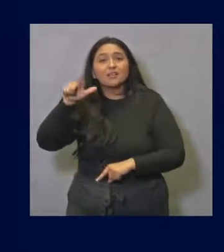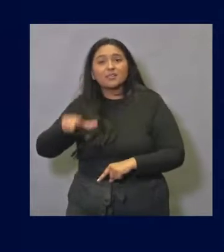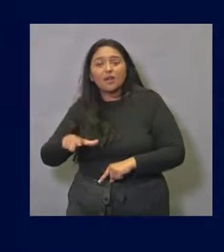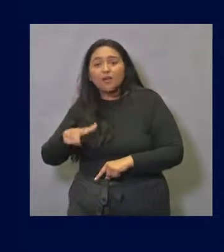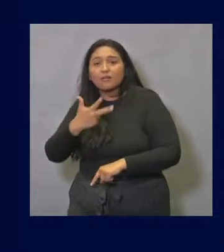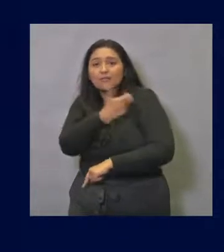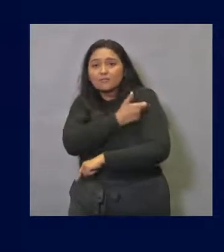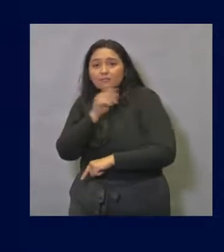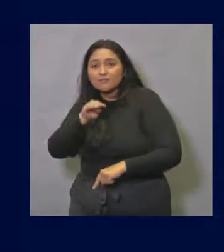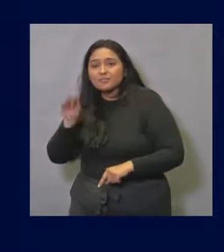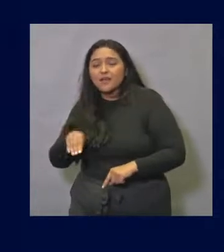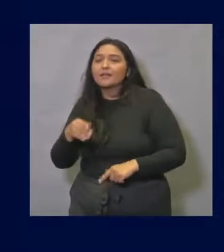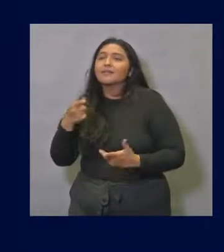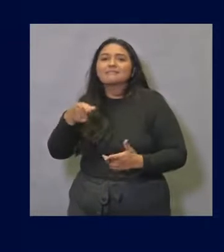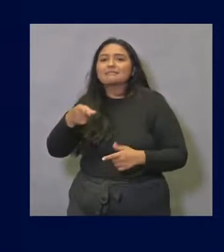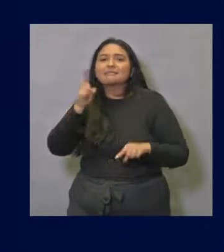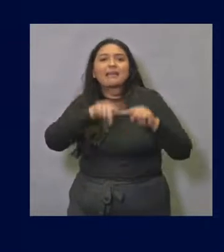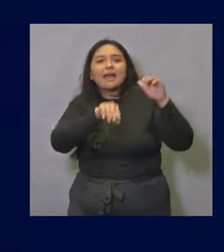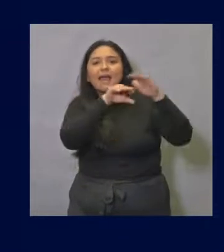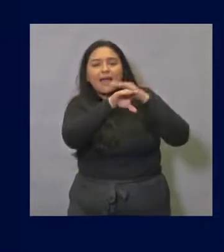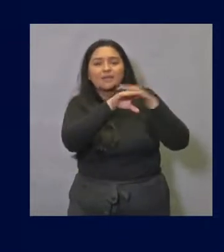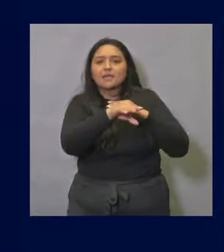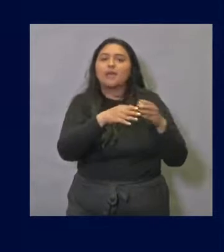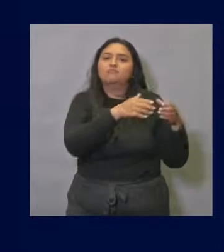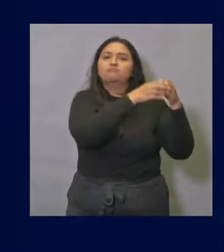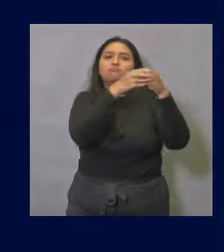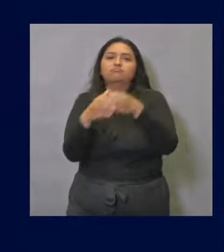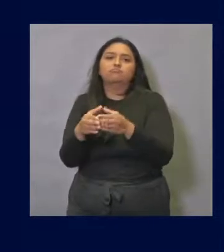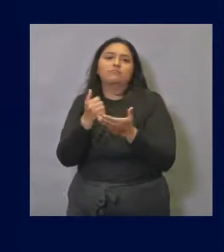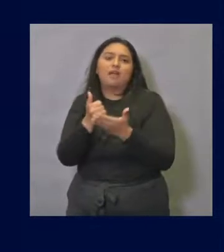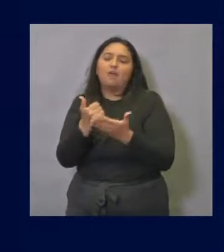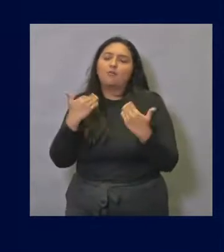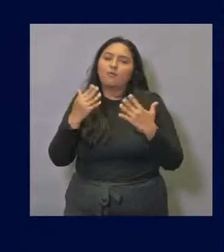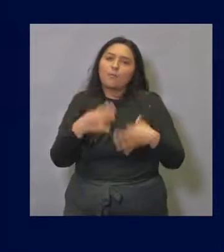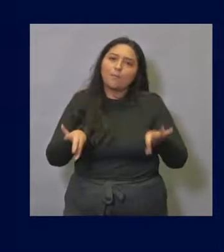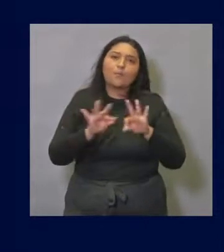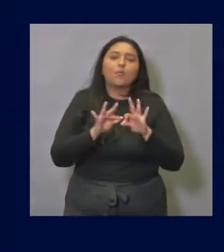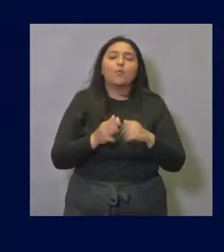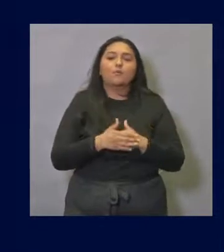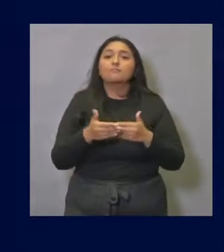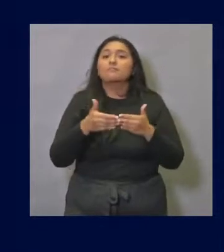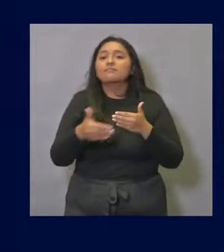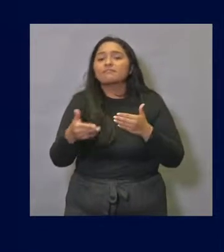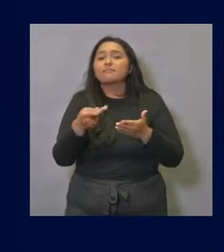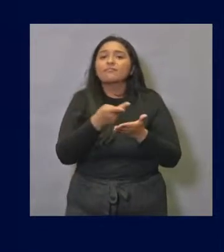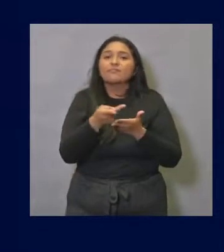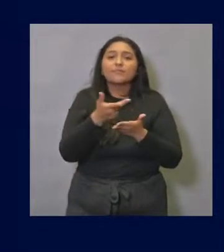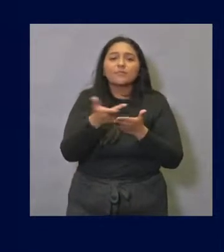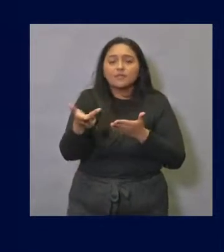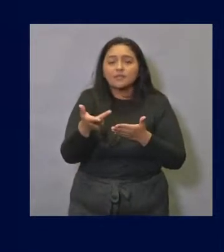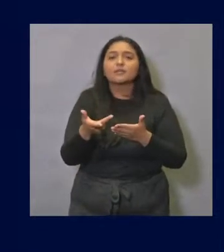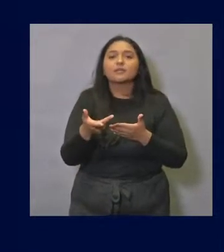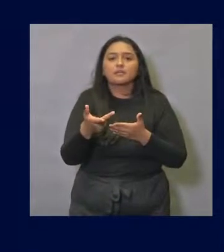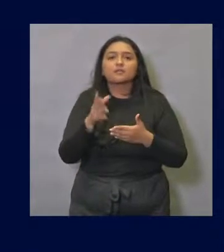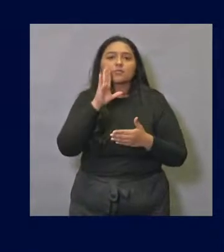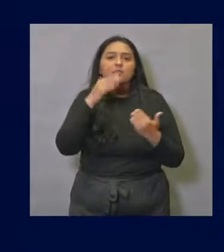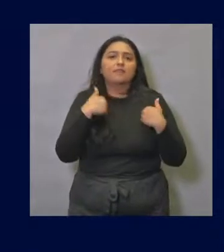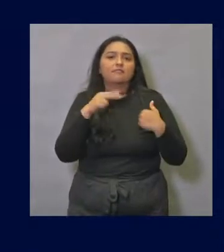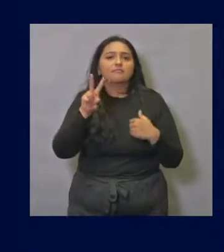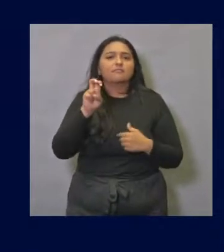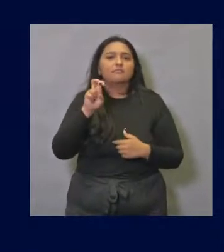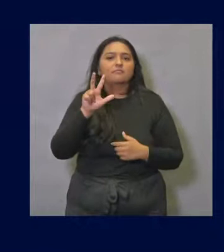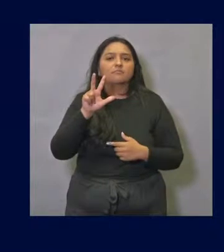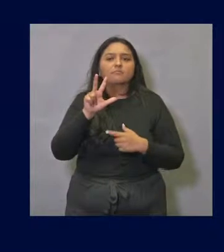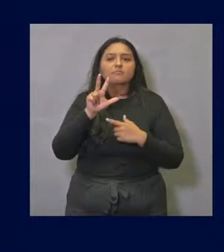o con falta de acceso. Es importante destacar que en las próximas semanas se programarán 237